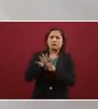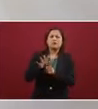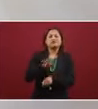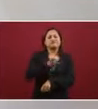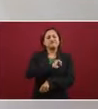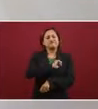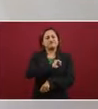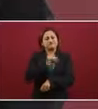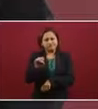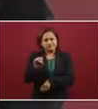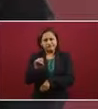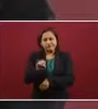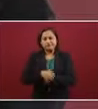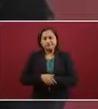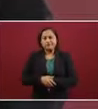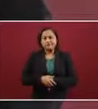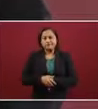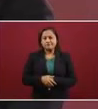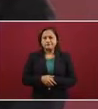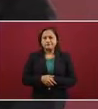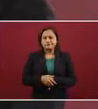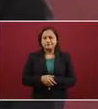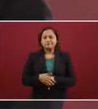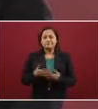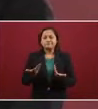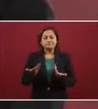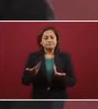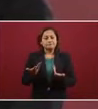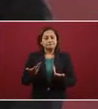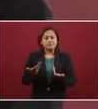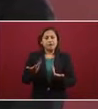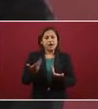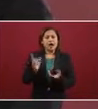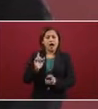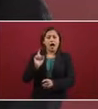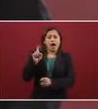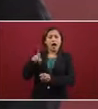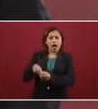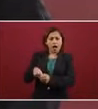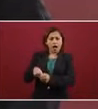y al mismo tiempo se deshumanizaron,